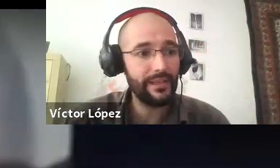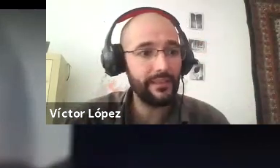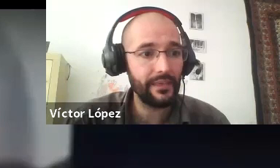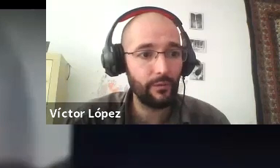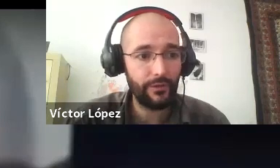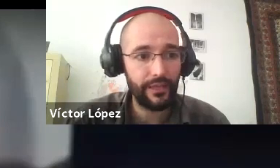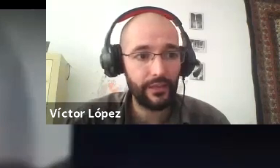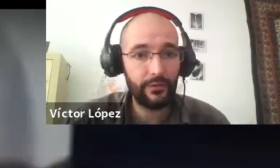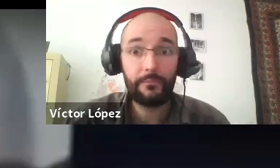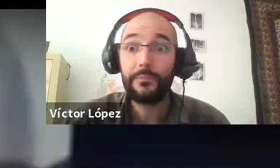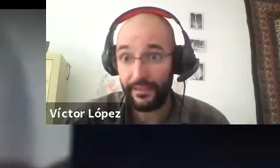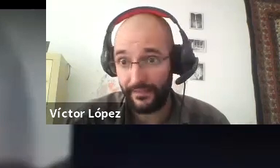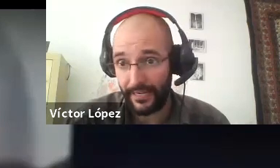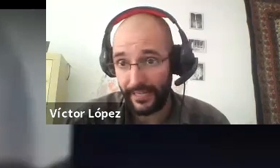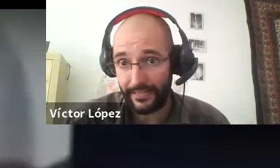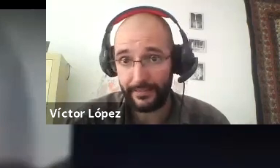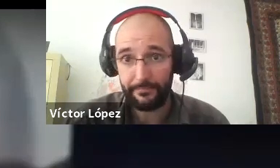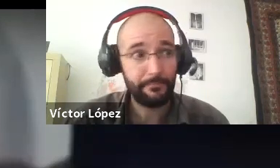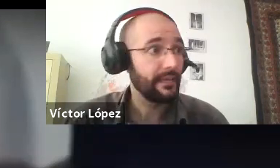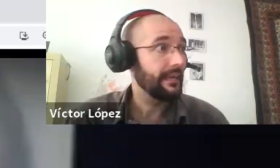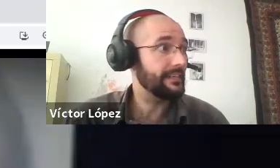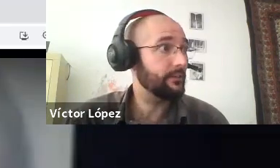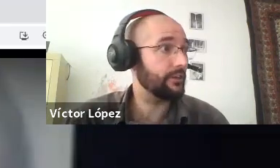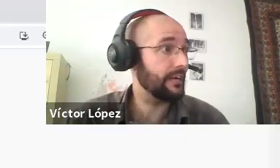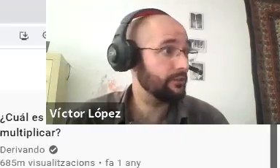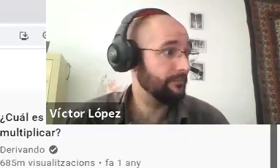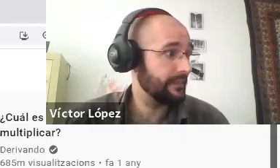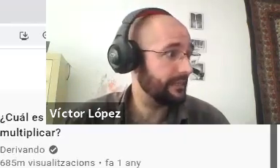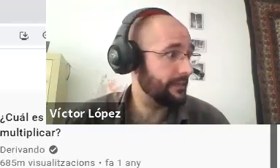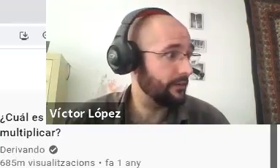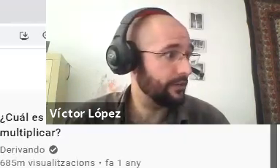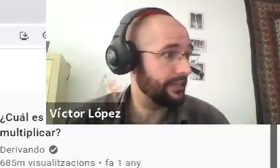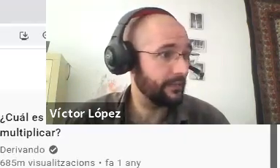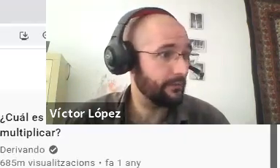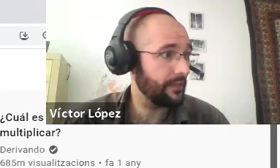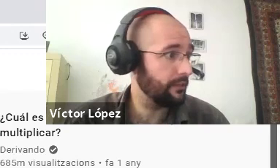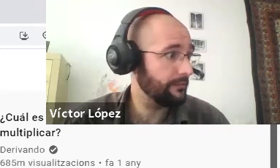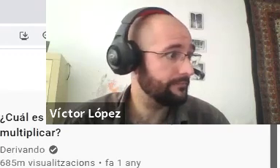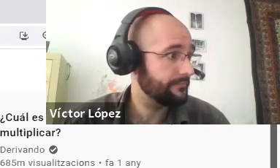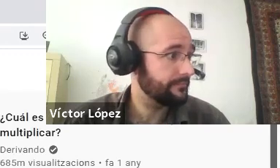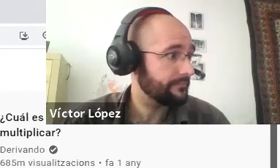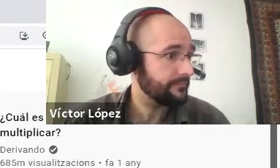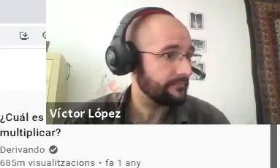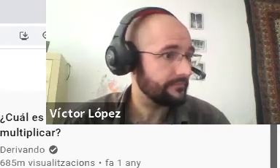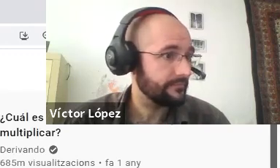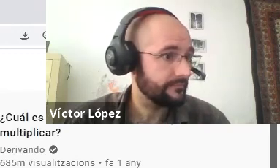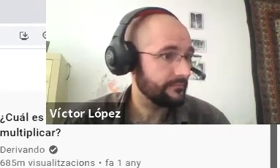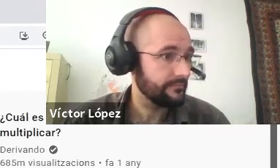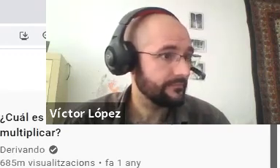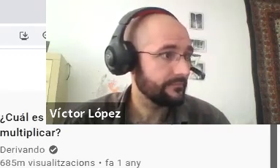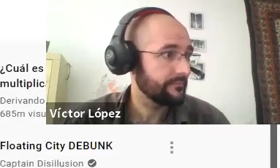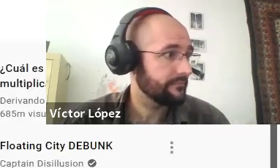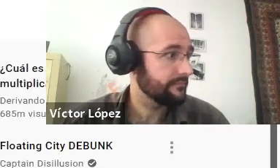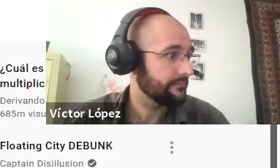un 25% de fiabilidad. En este otro caso, que también lo iré traduciendo,